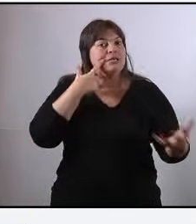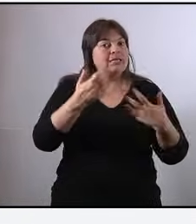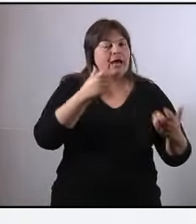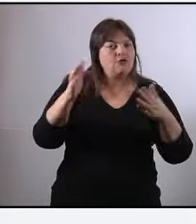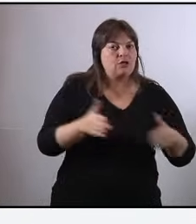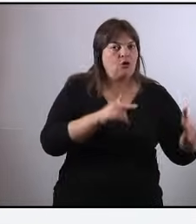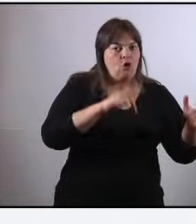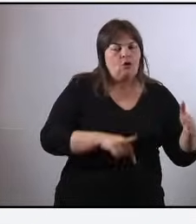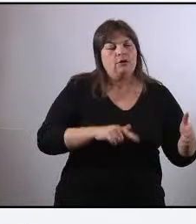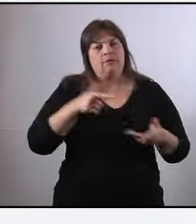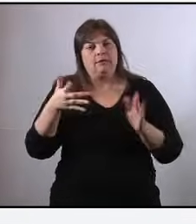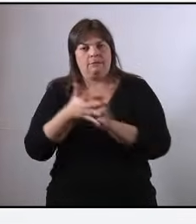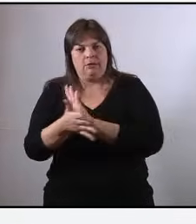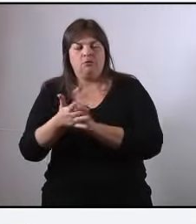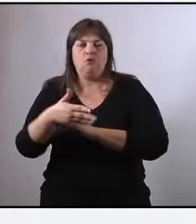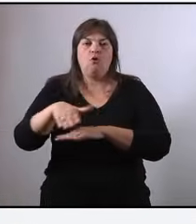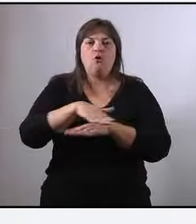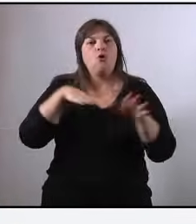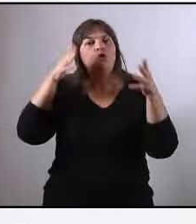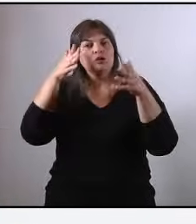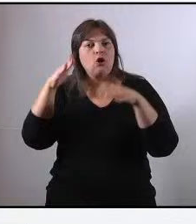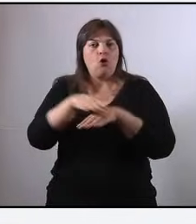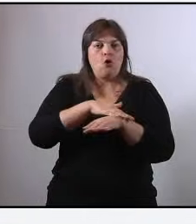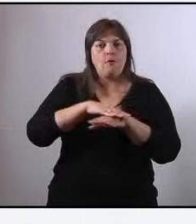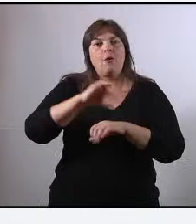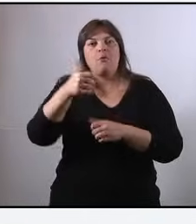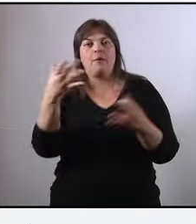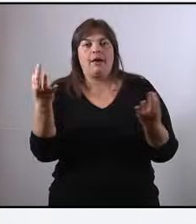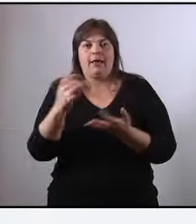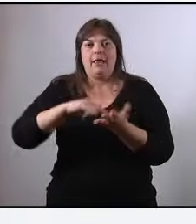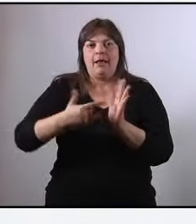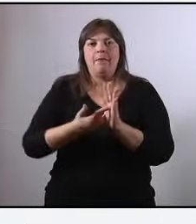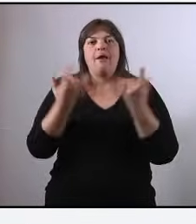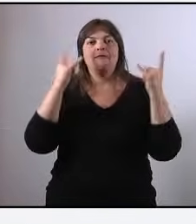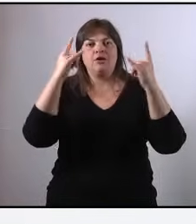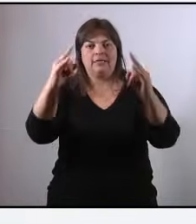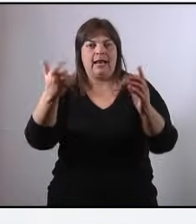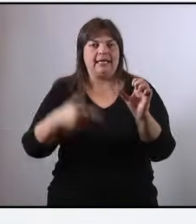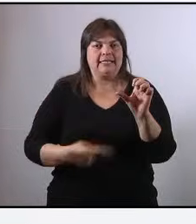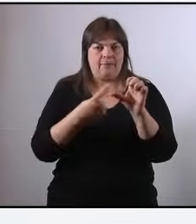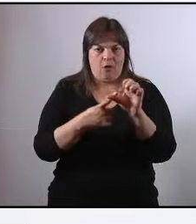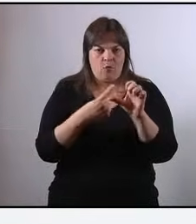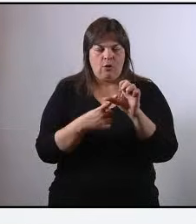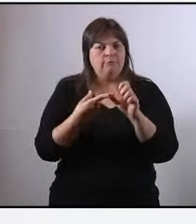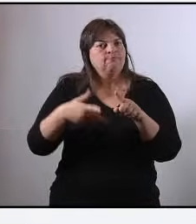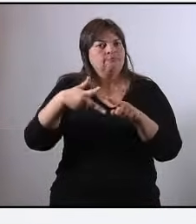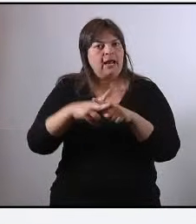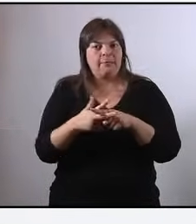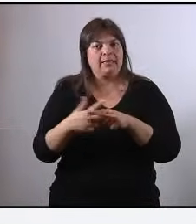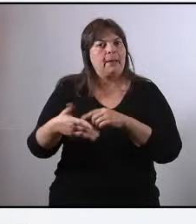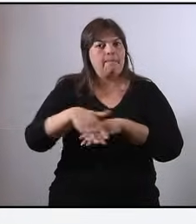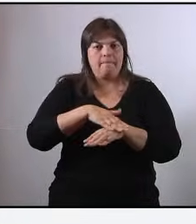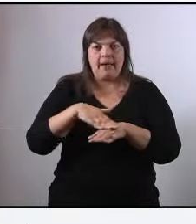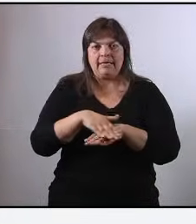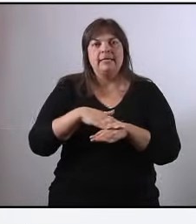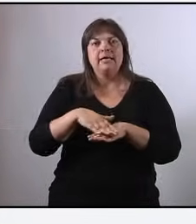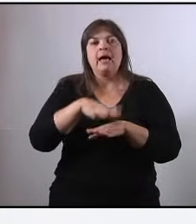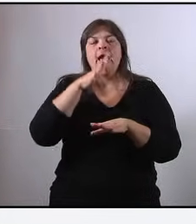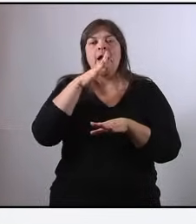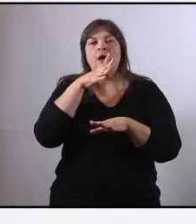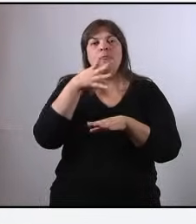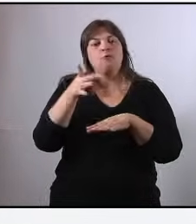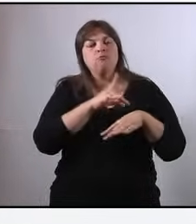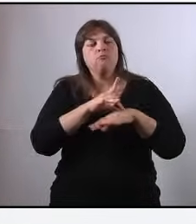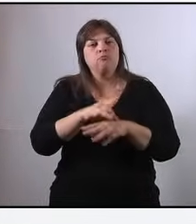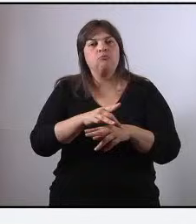El Consejo de Gobierno ha aprobado el Plan Forestal de Extremadura, una herramienta fundamental para guiar las